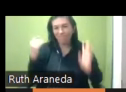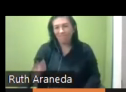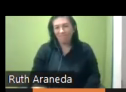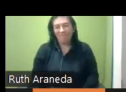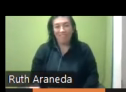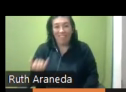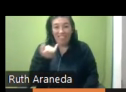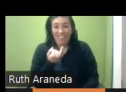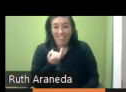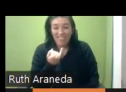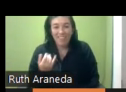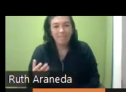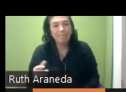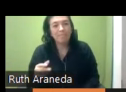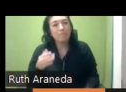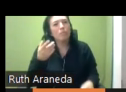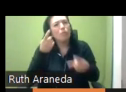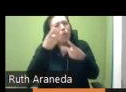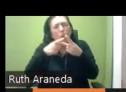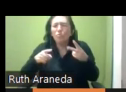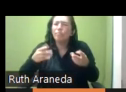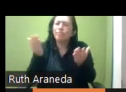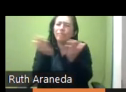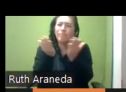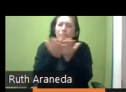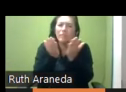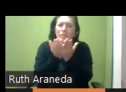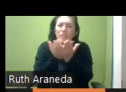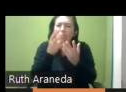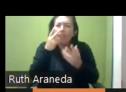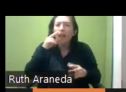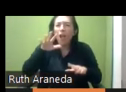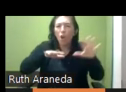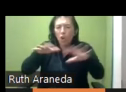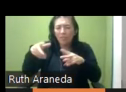El último ejemplo es el estudio del instrumental